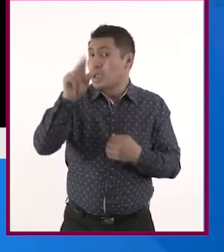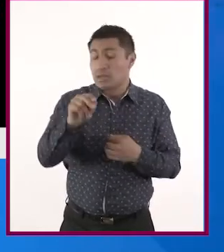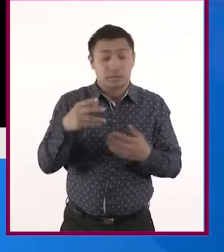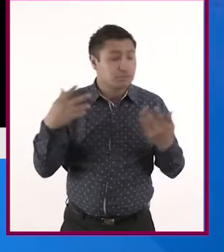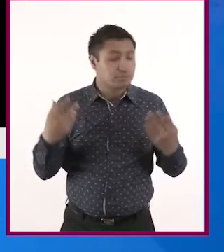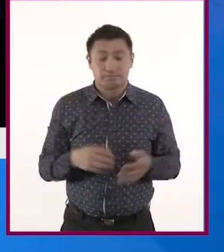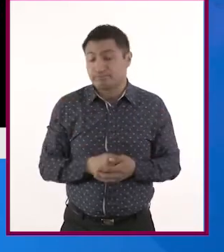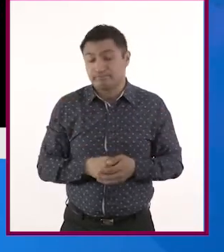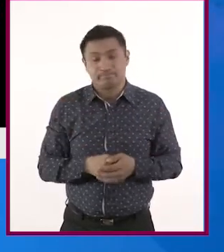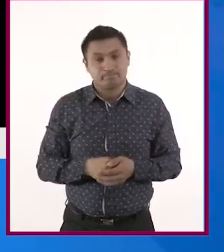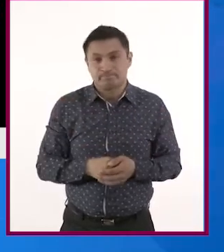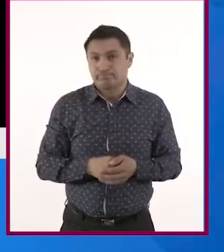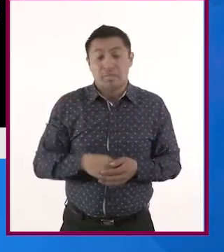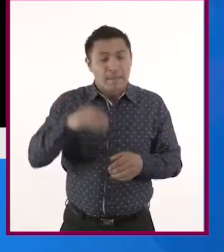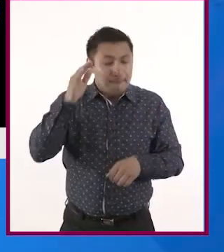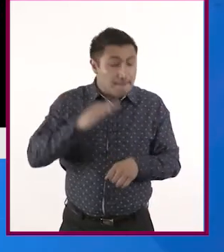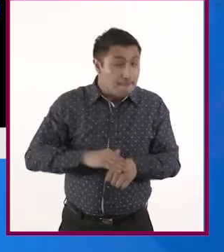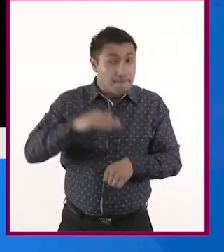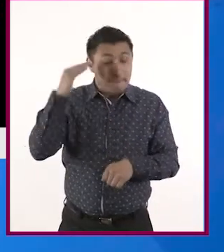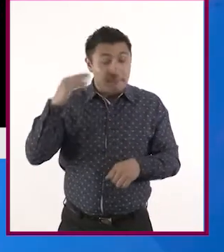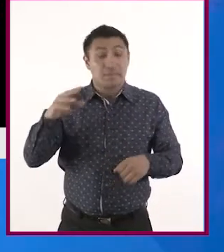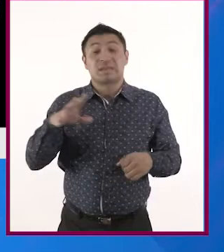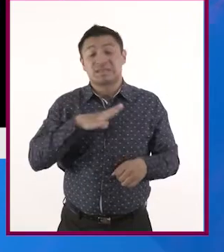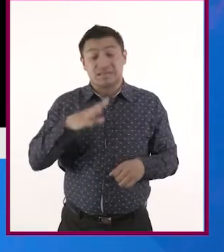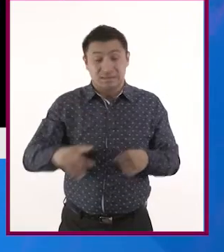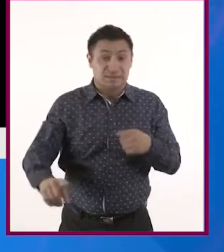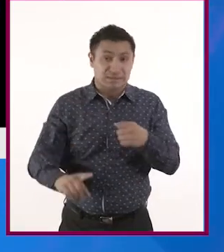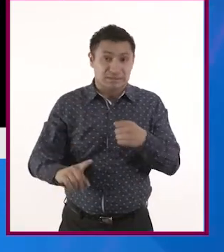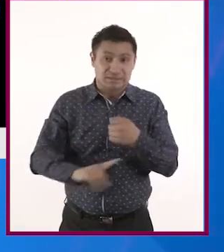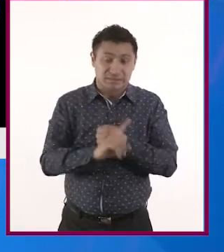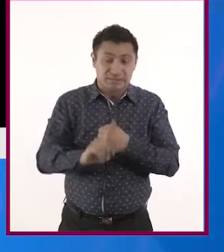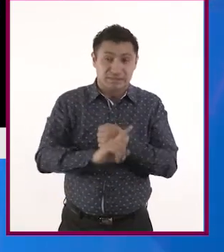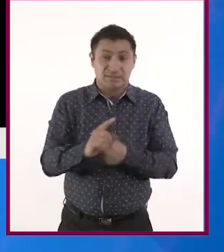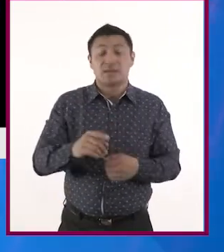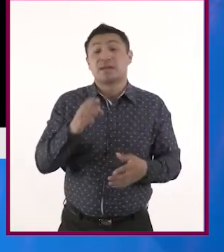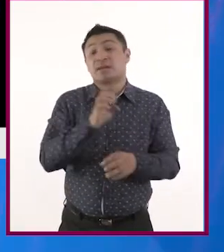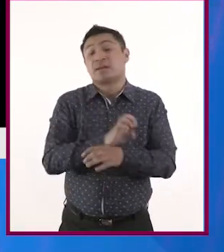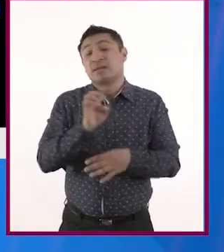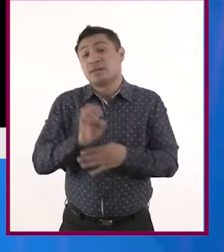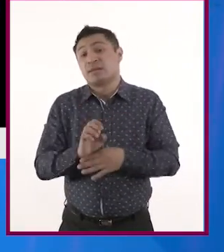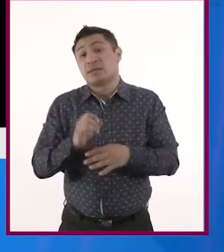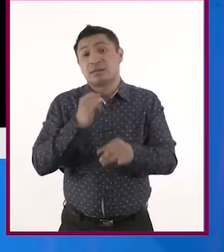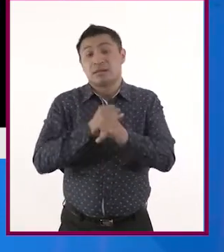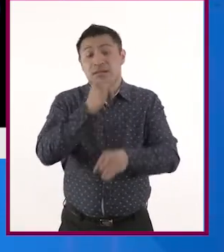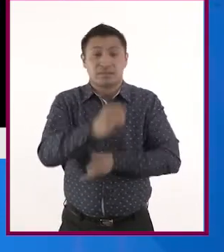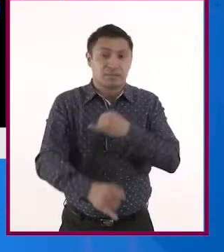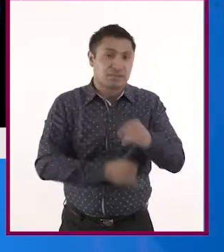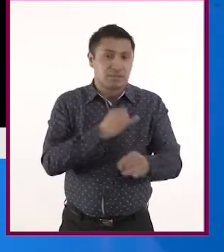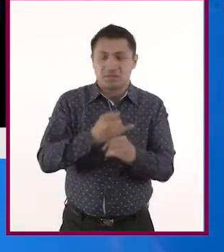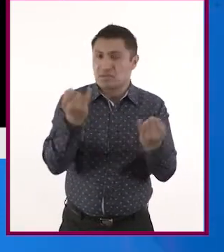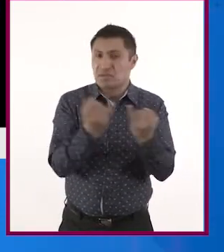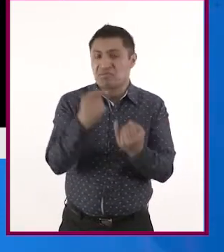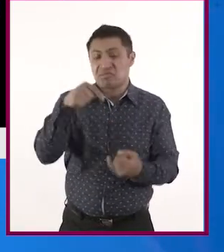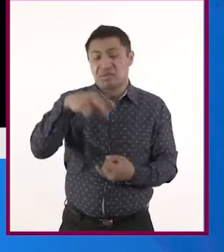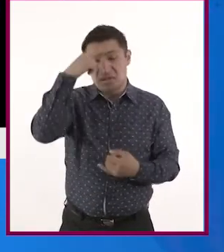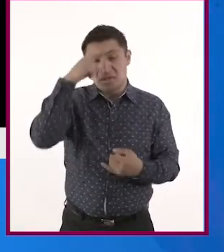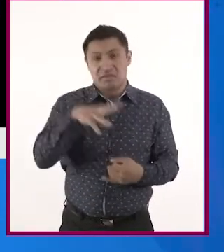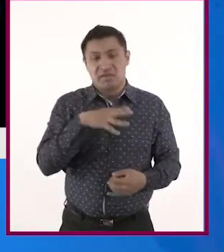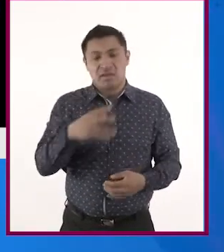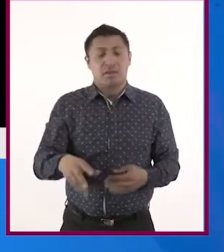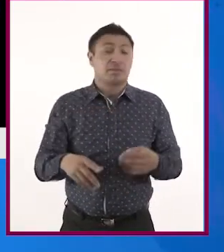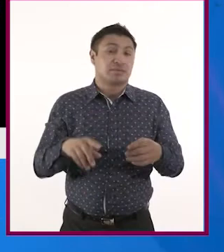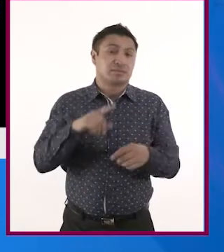única sociedad que está enfrentando ese problema, ¿no? Por lo tanto, a nivel internacional y también en México podemos ver